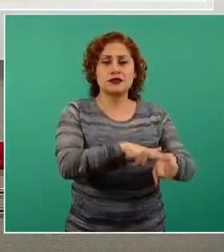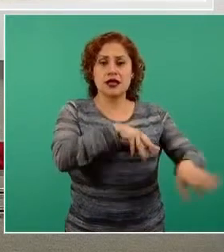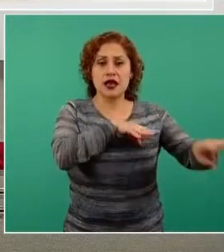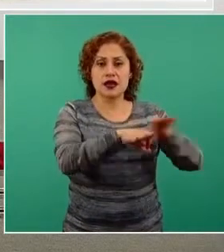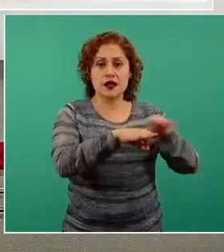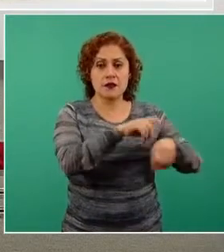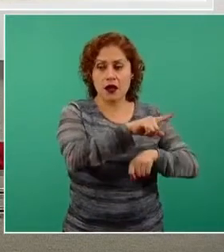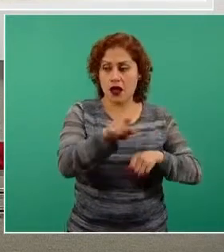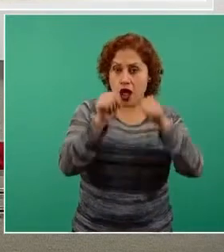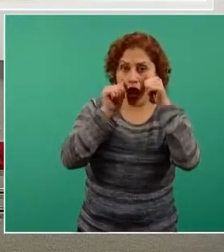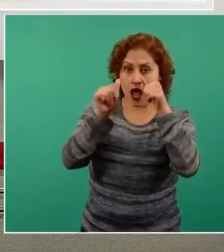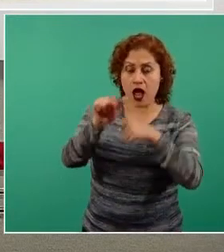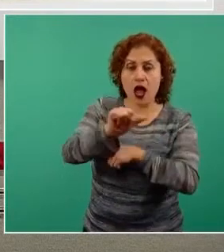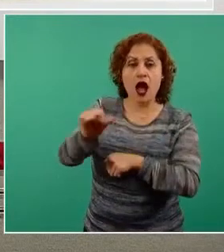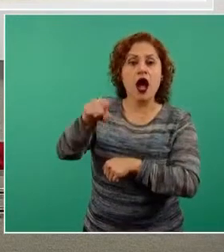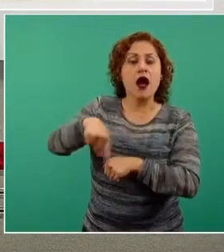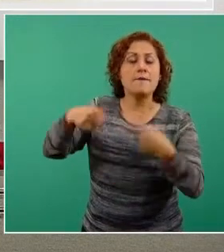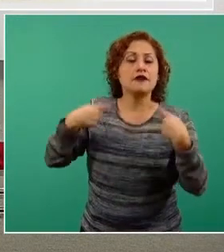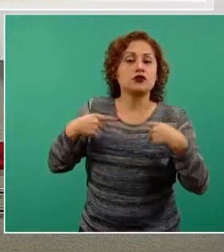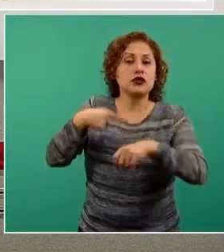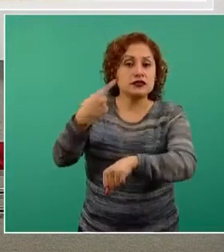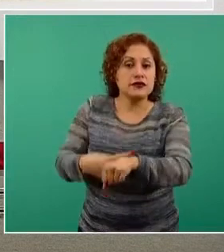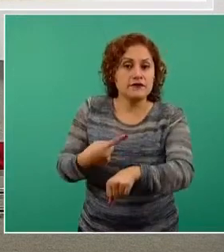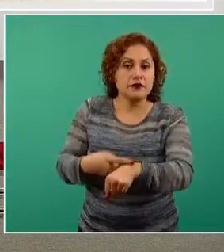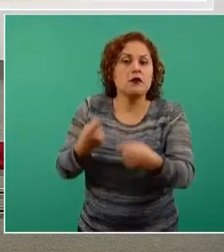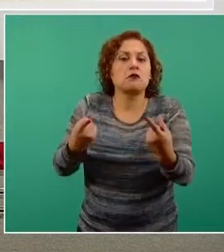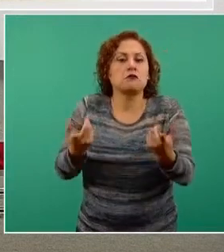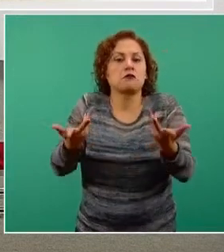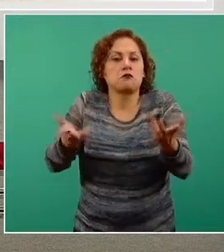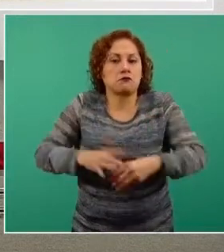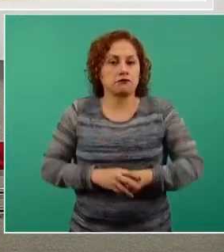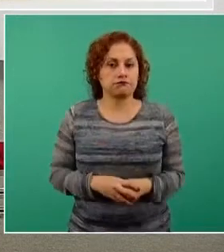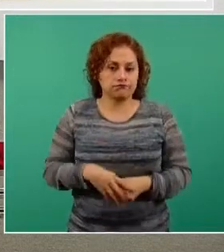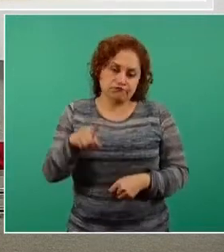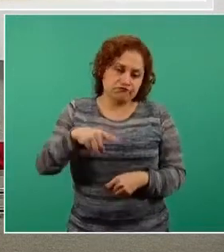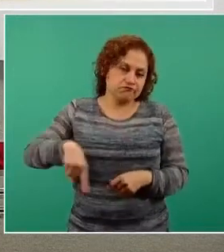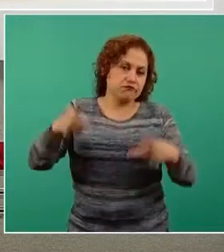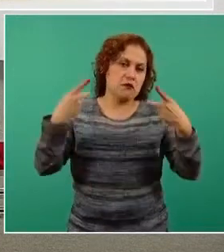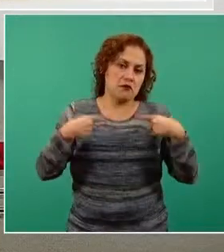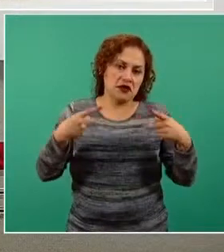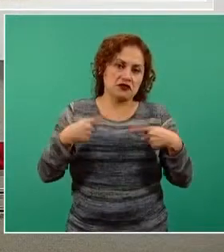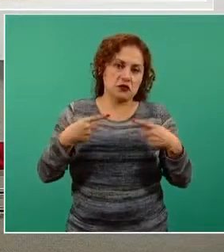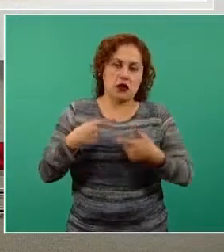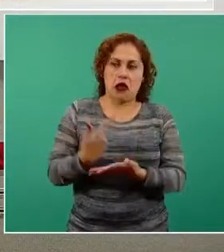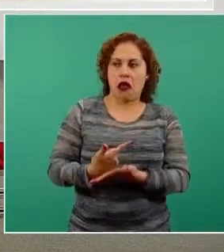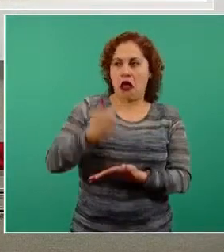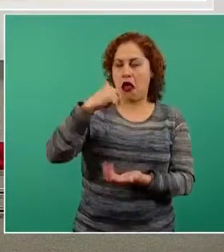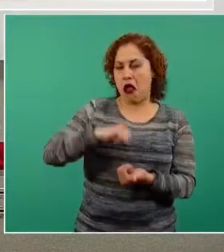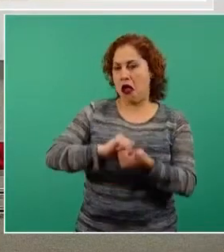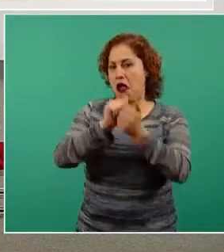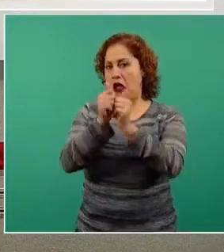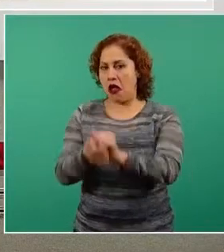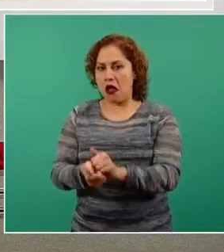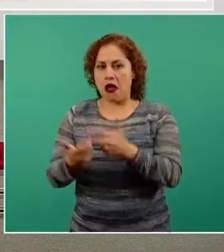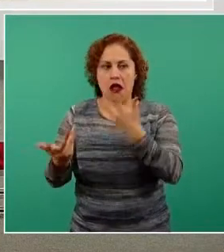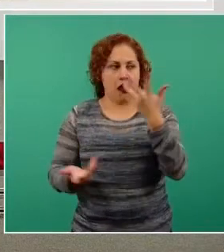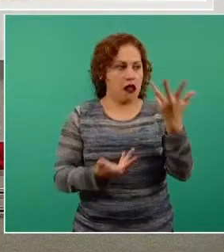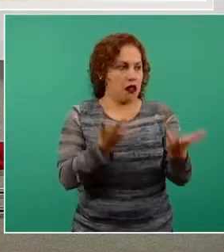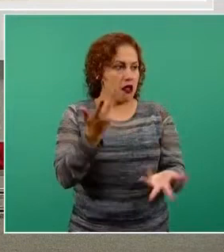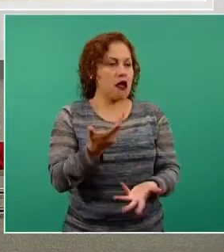pues entonces definitivamente las personas pues se complicarían más y al no tener un servicio en donde